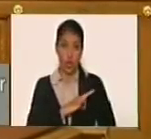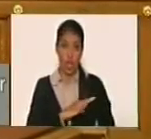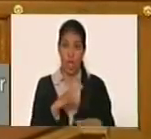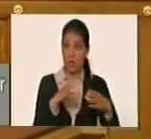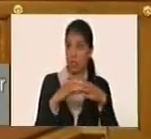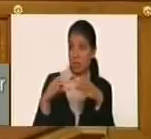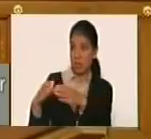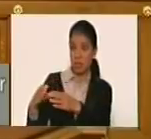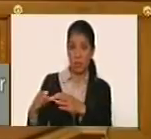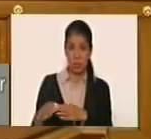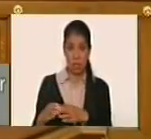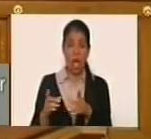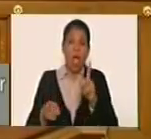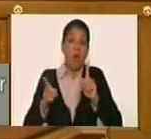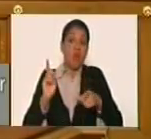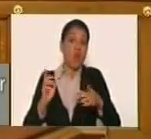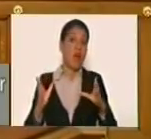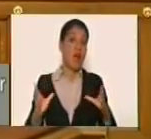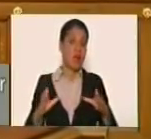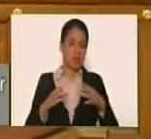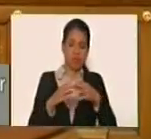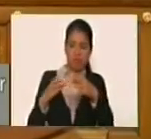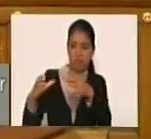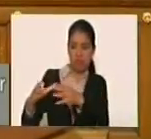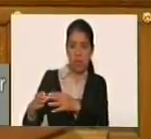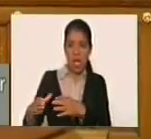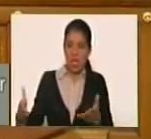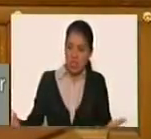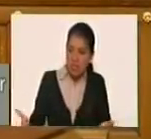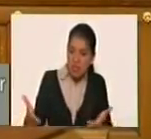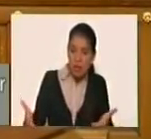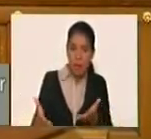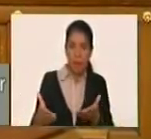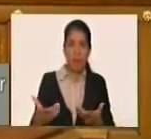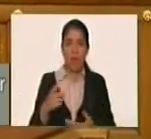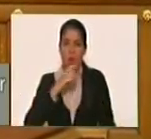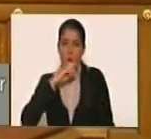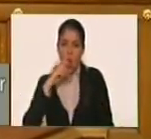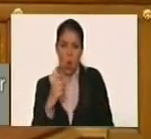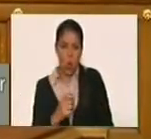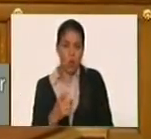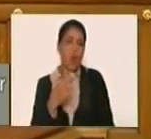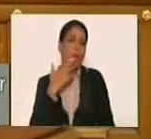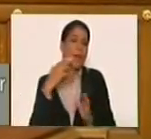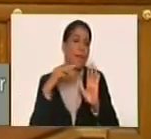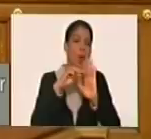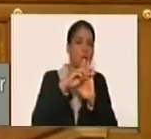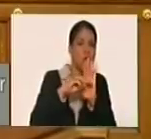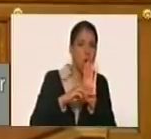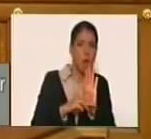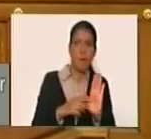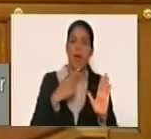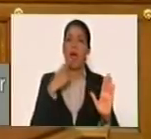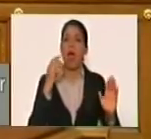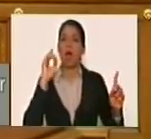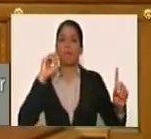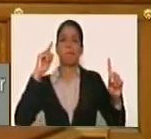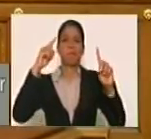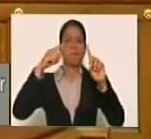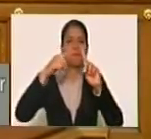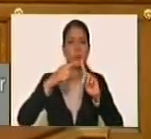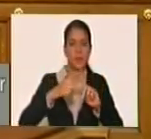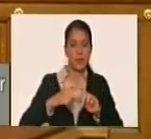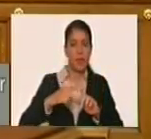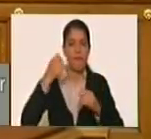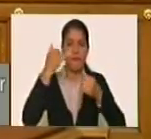de organización colectiva que pretenda contener en sus estatutos o que tenga como objetivo o que tenga